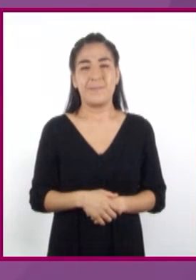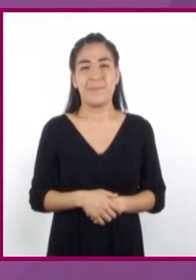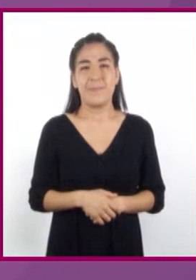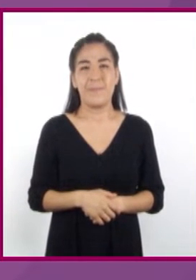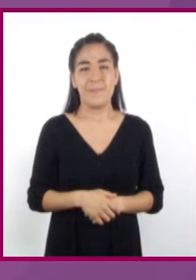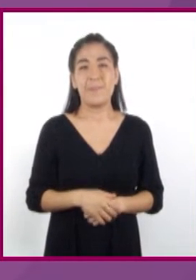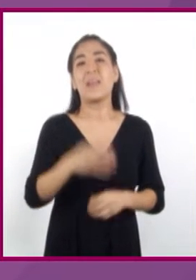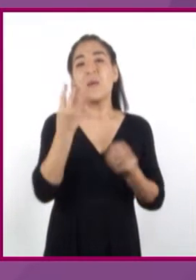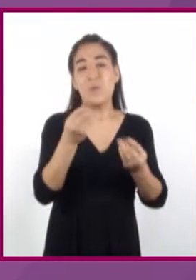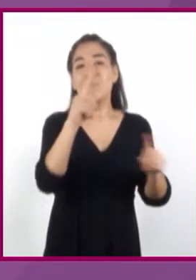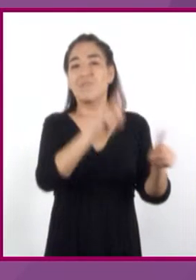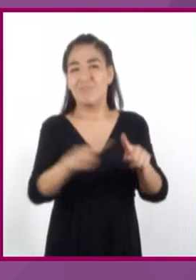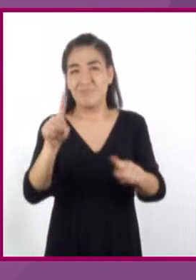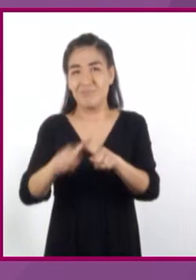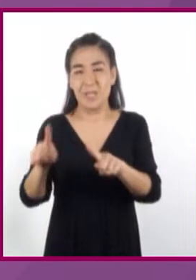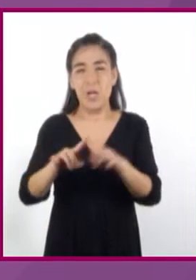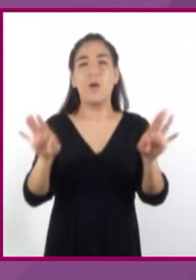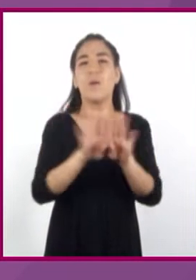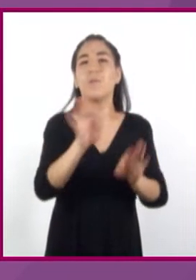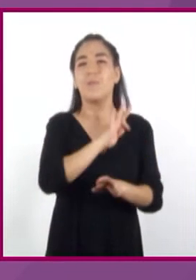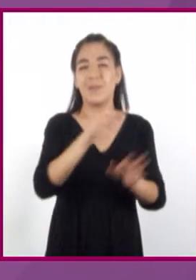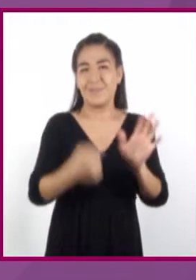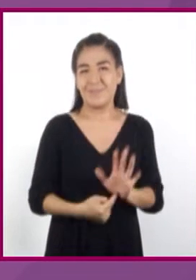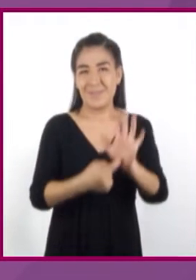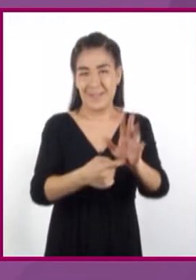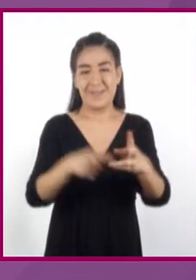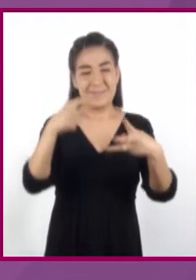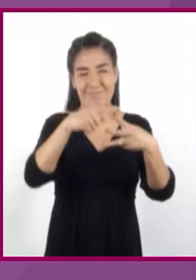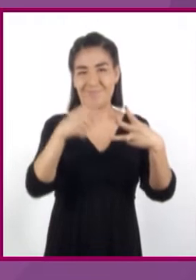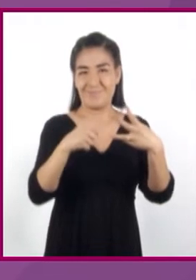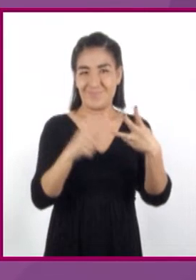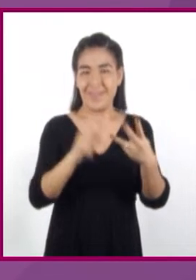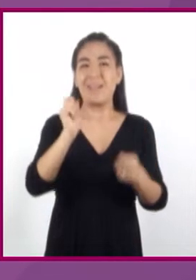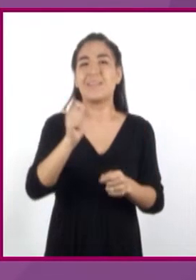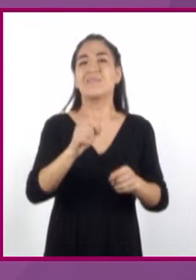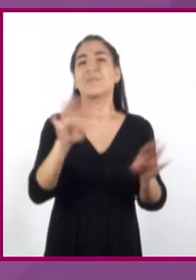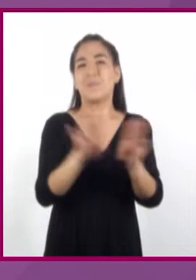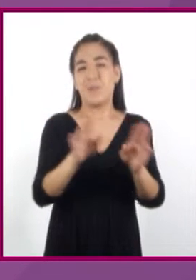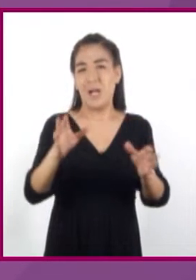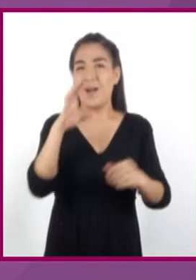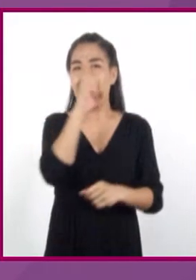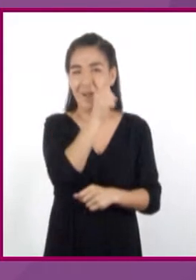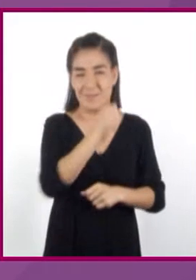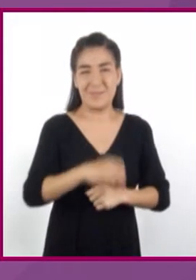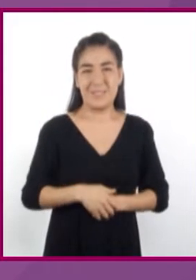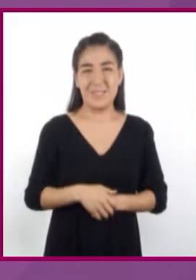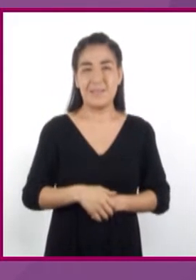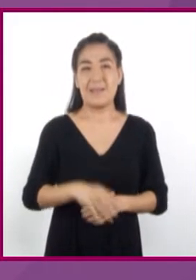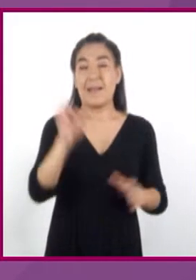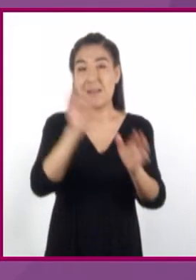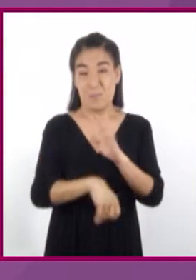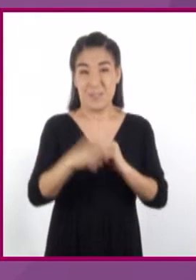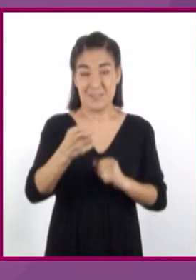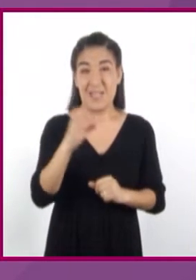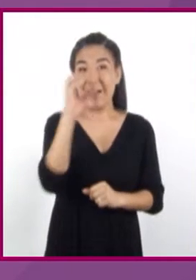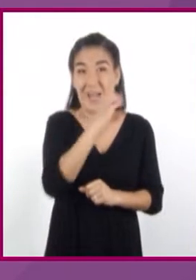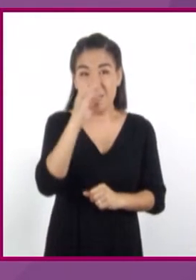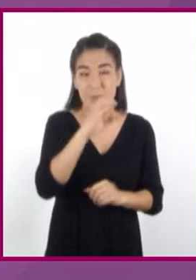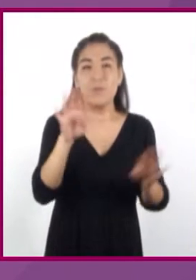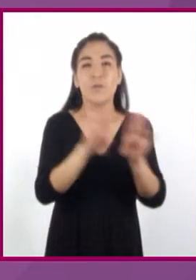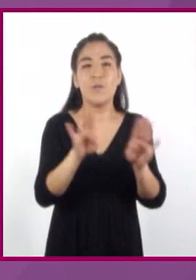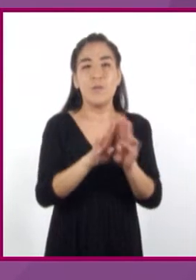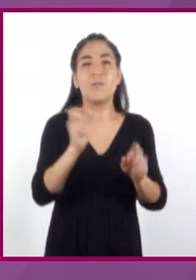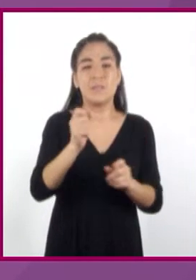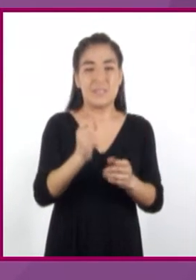En muchas situaciones cotidianas se pueden presentar los tres tipos de transferencia de calor. Por ejemplo, el calor se transfiere del fuego